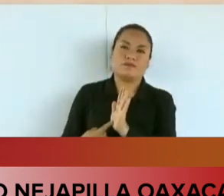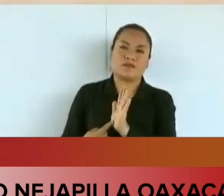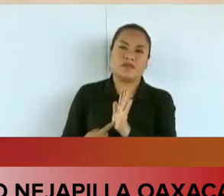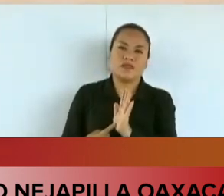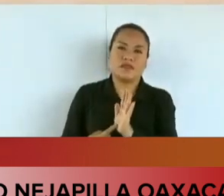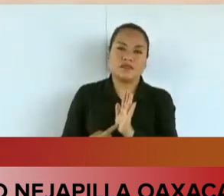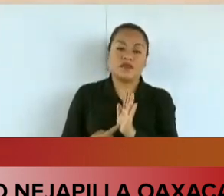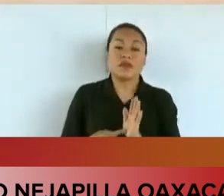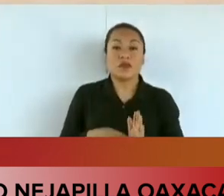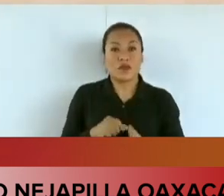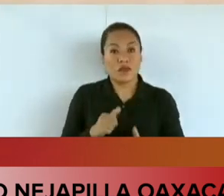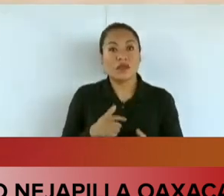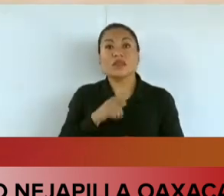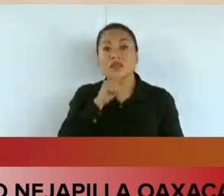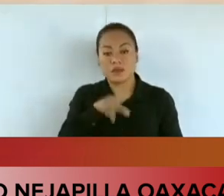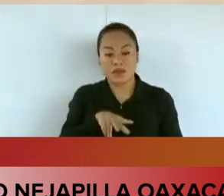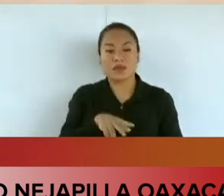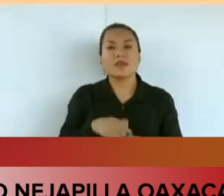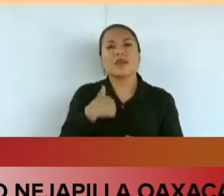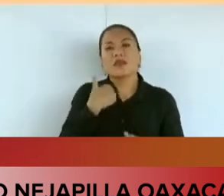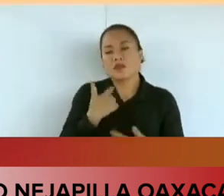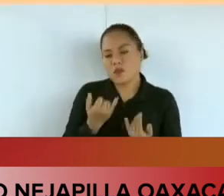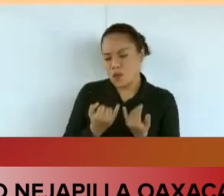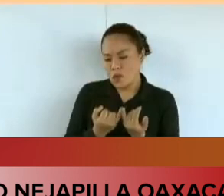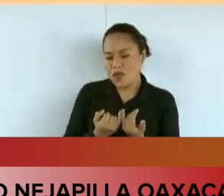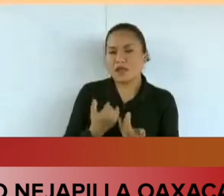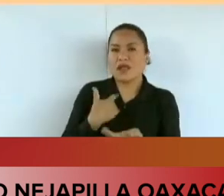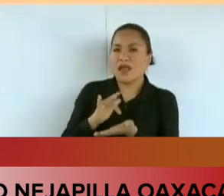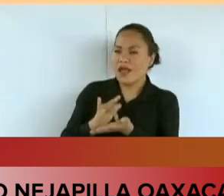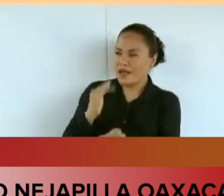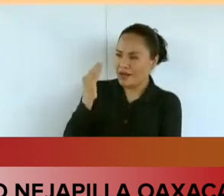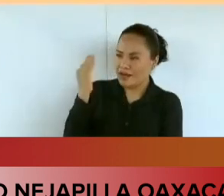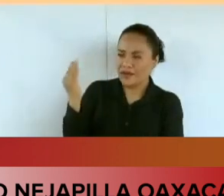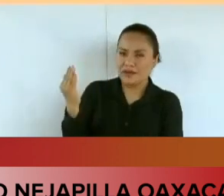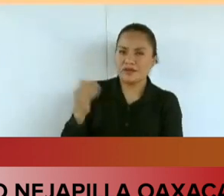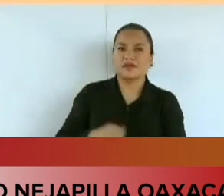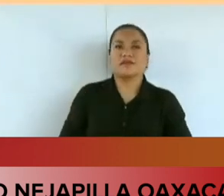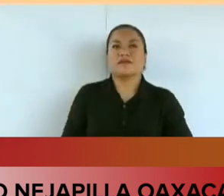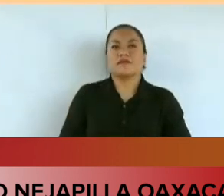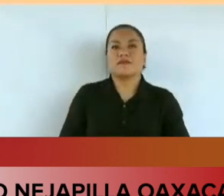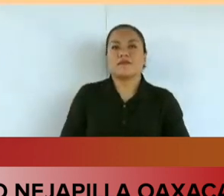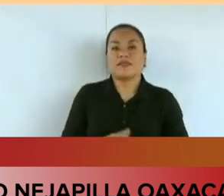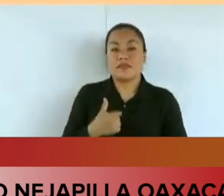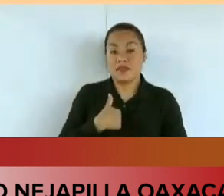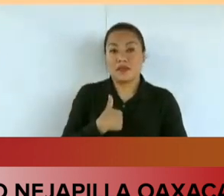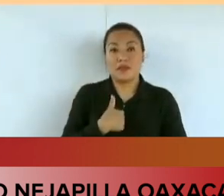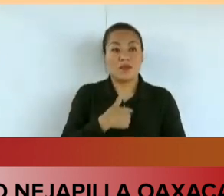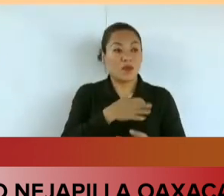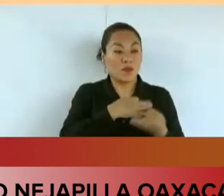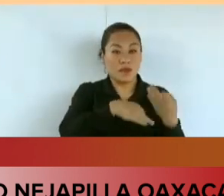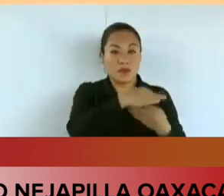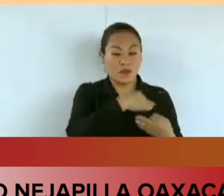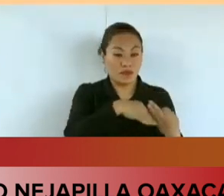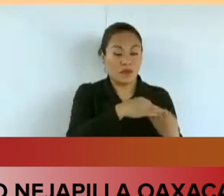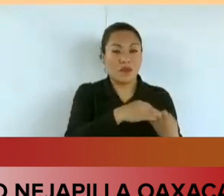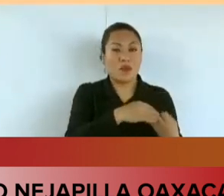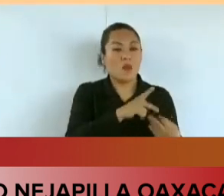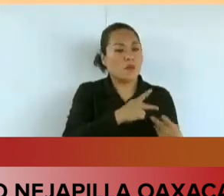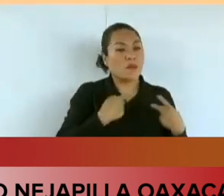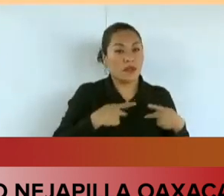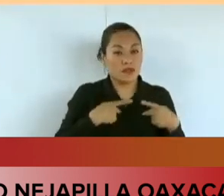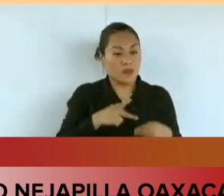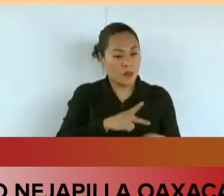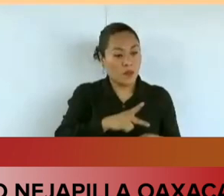Por otro lado, quiero agradecer, porque así me lo ha encomendado mi